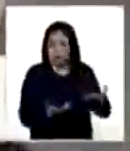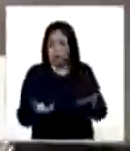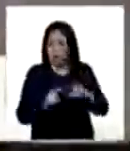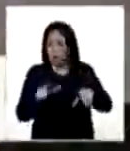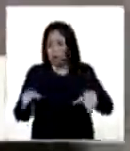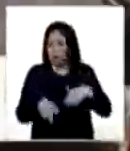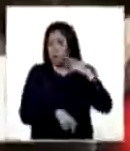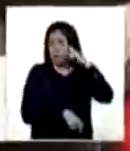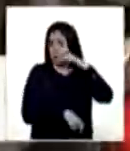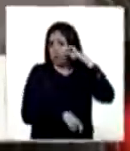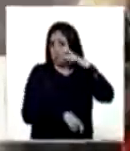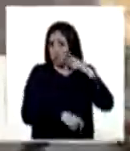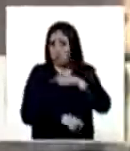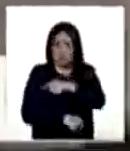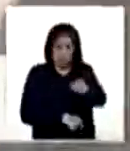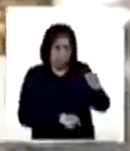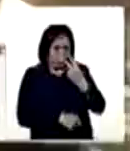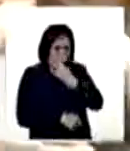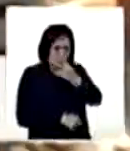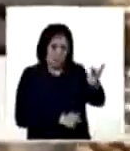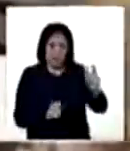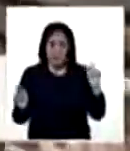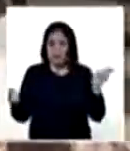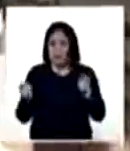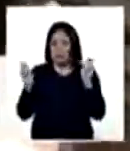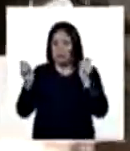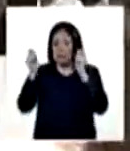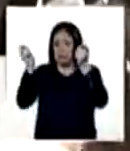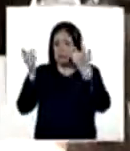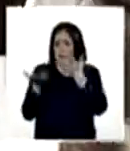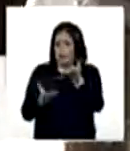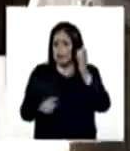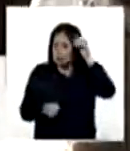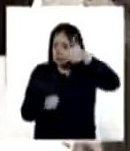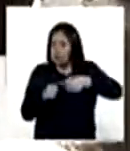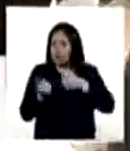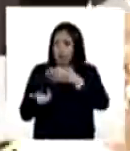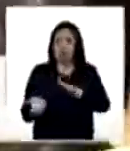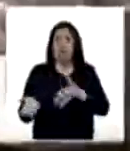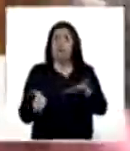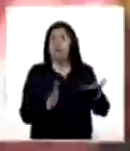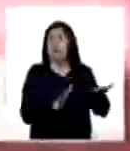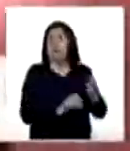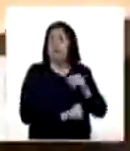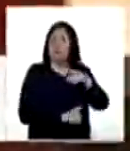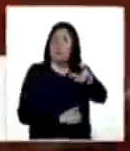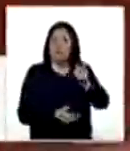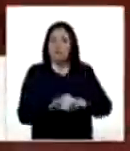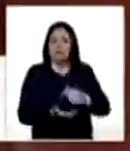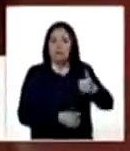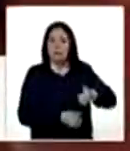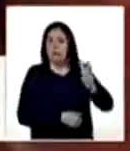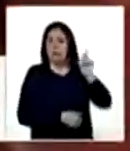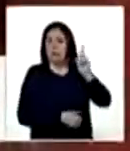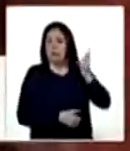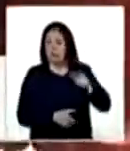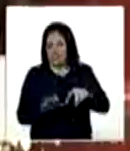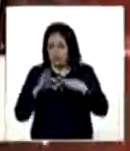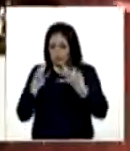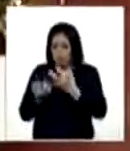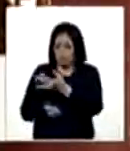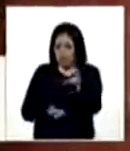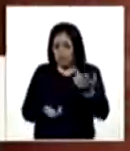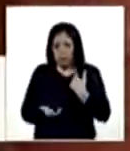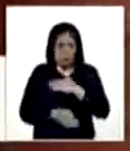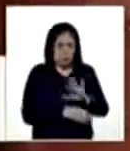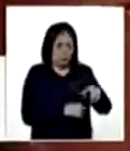y están celebrando, como ustedes ven, recordando, en este caso, sus difuntos, al patriarca de la familia. ¿Cómo está, caballero? Buenas tardes. Me dicen que han